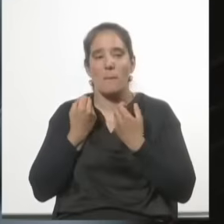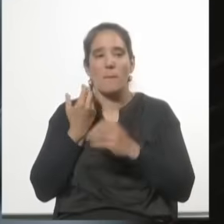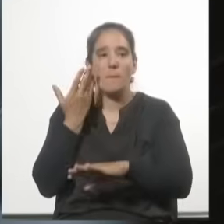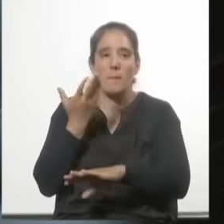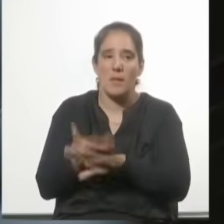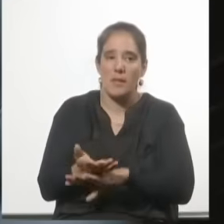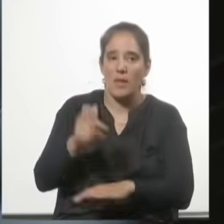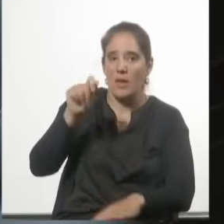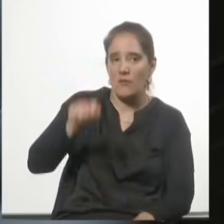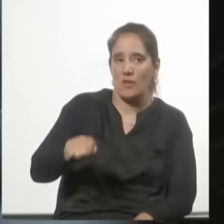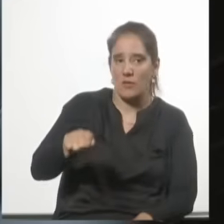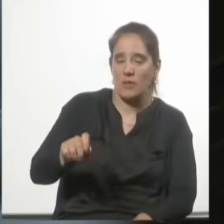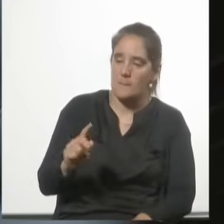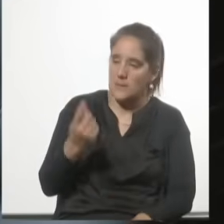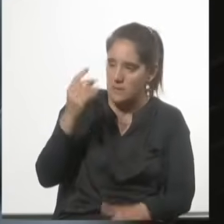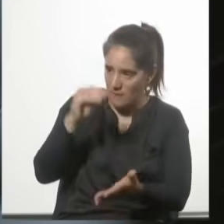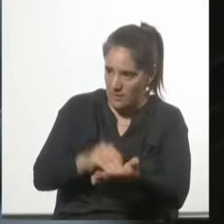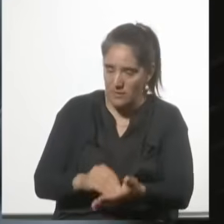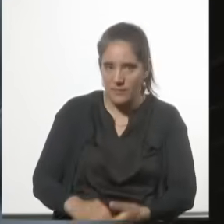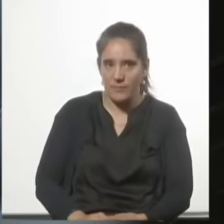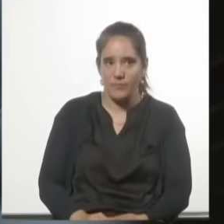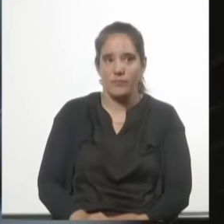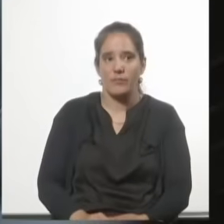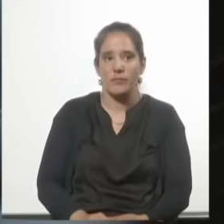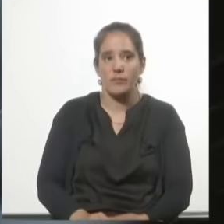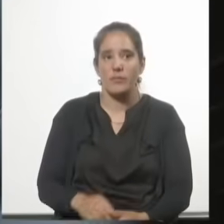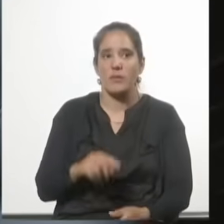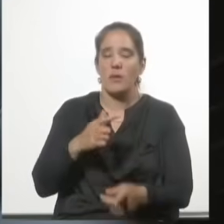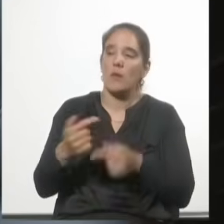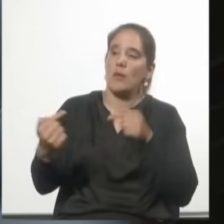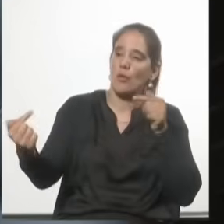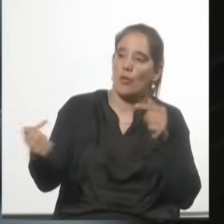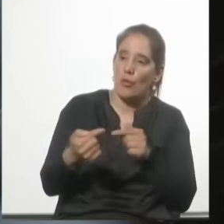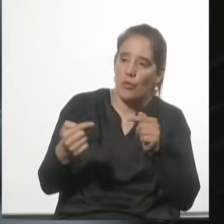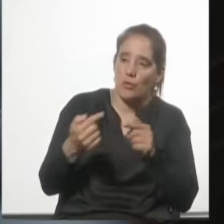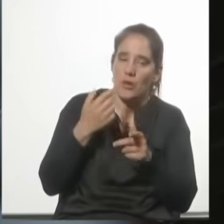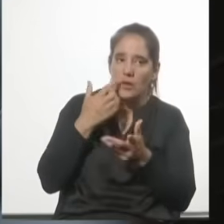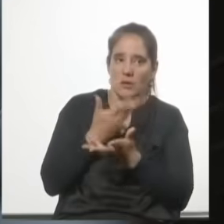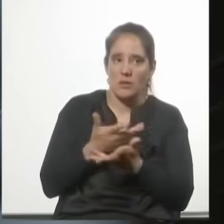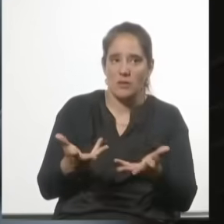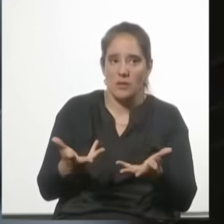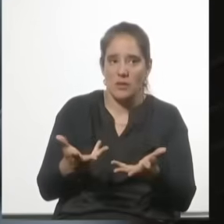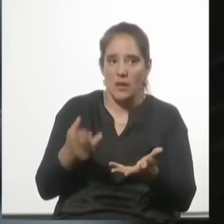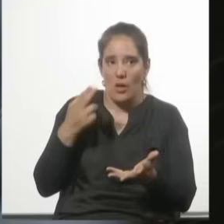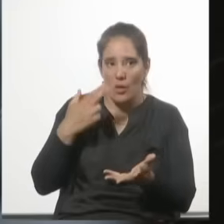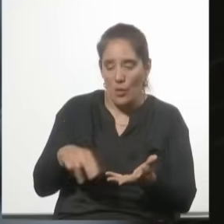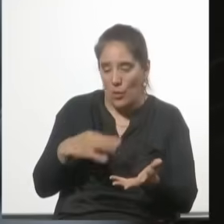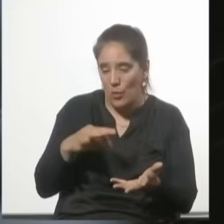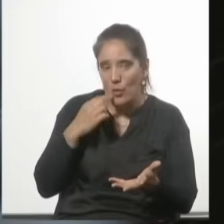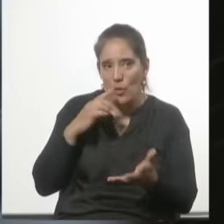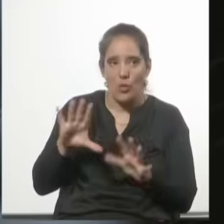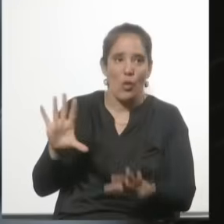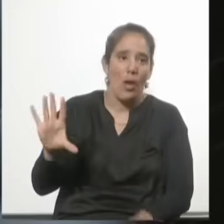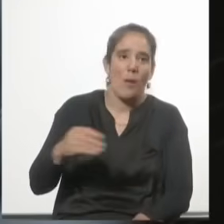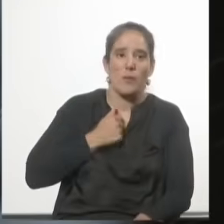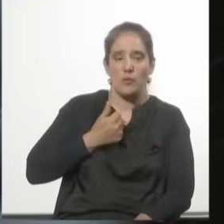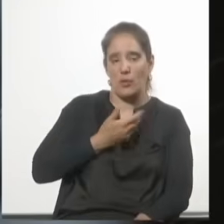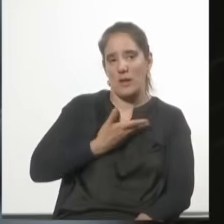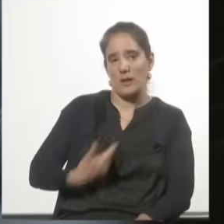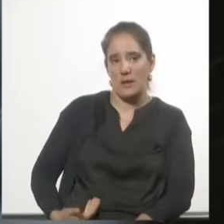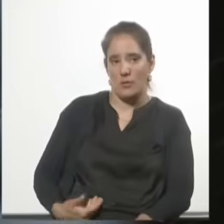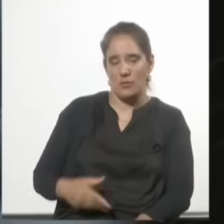fuera a primera demanda. En efecto, contrariando esa exigencia contractual que era un exclusivo beneficio del Estado,